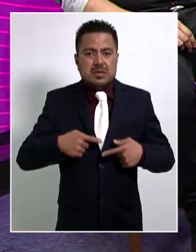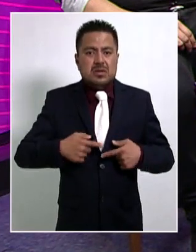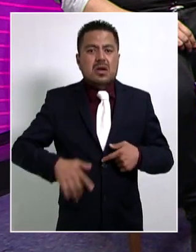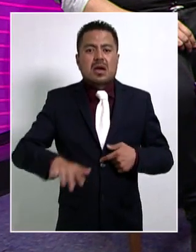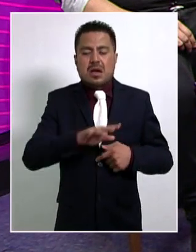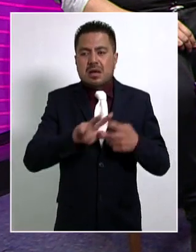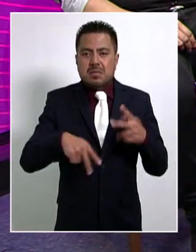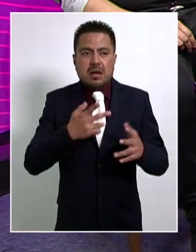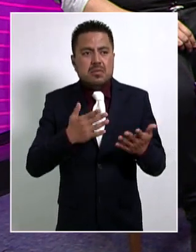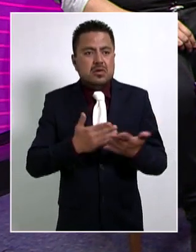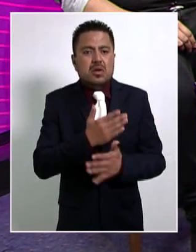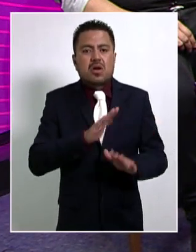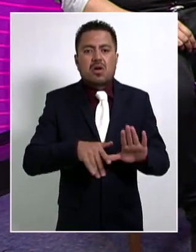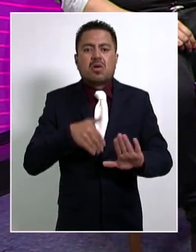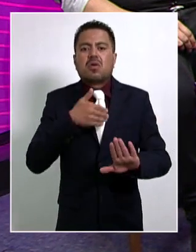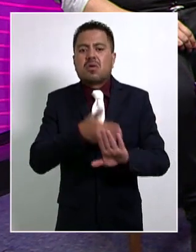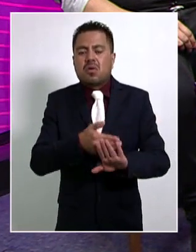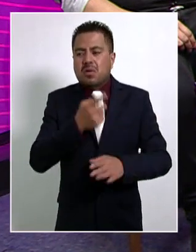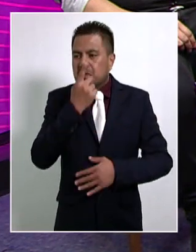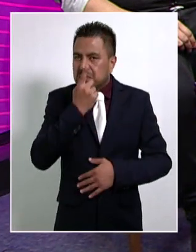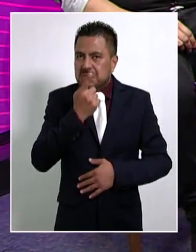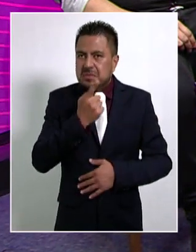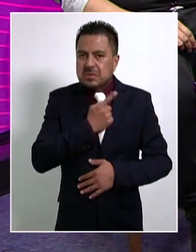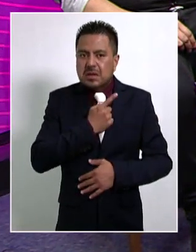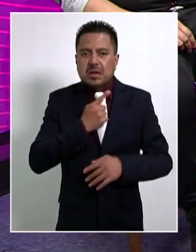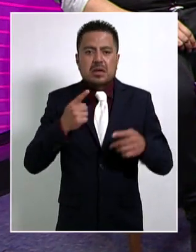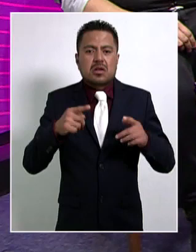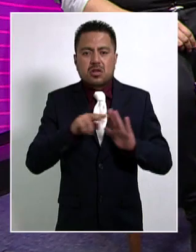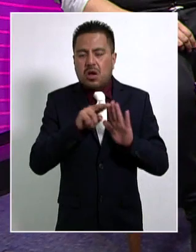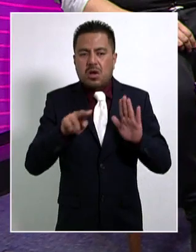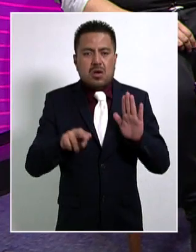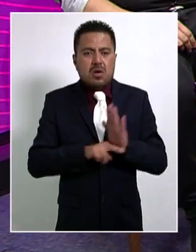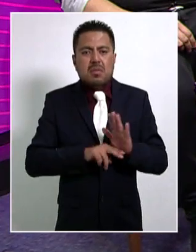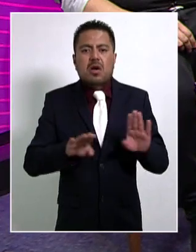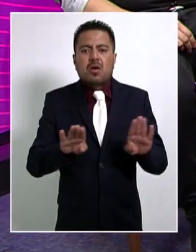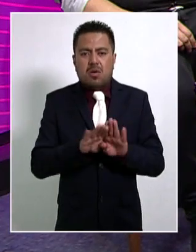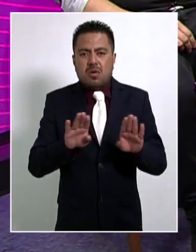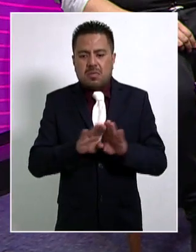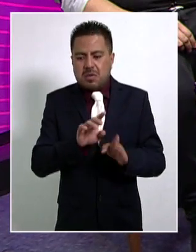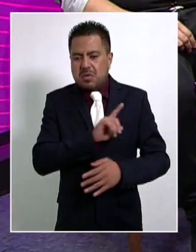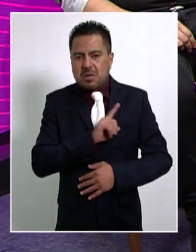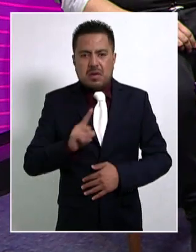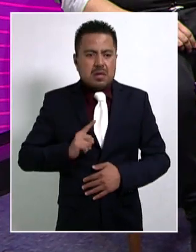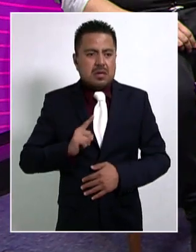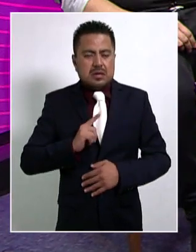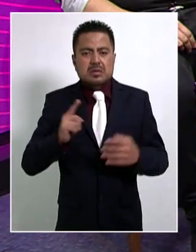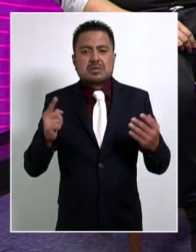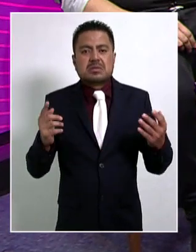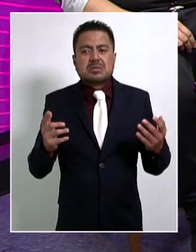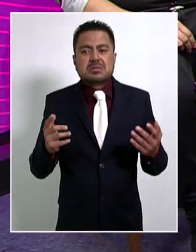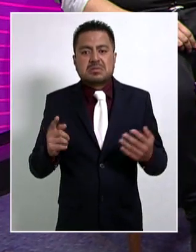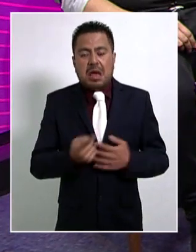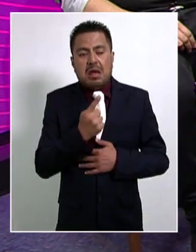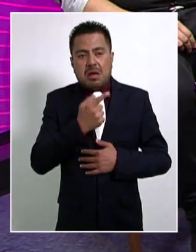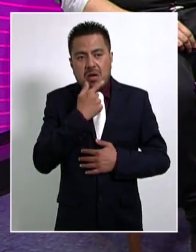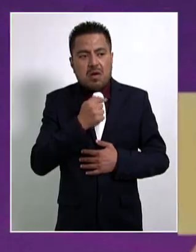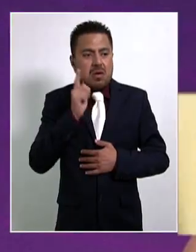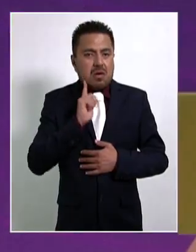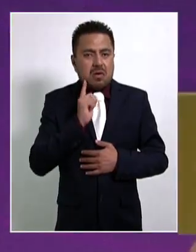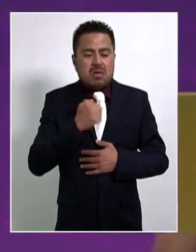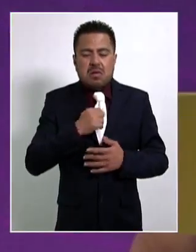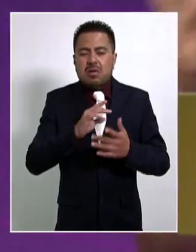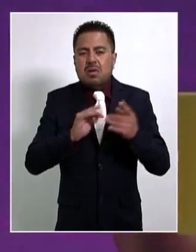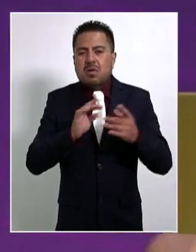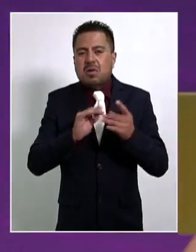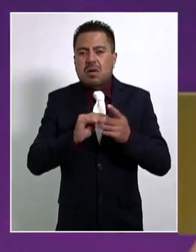que vamos en contra de lo que nos dicen las normas de cómo debe ser un hombre y de cómo debe ser una mujer, quiero contarles